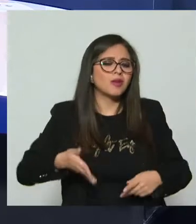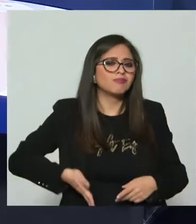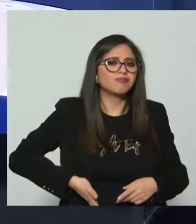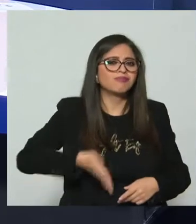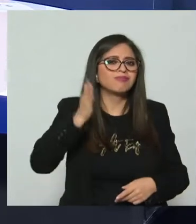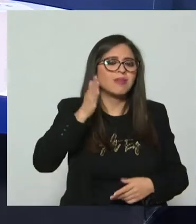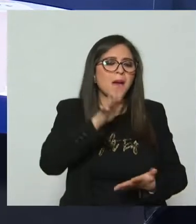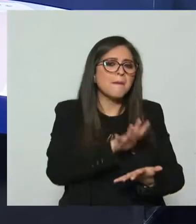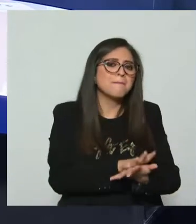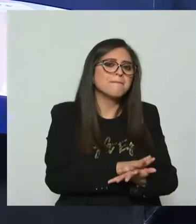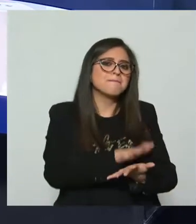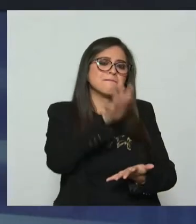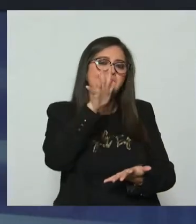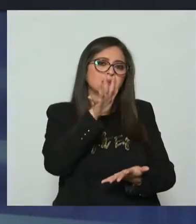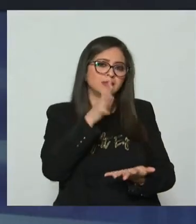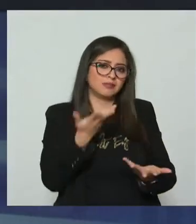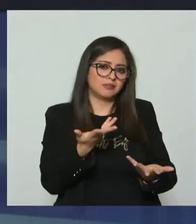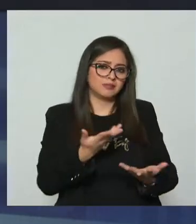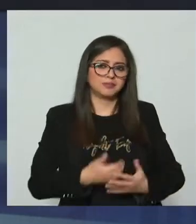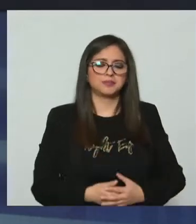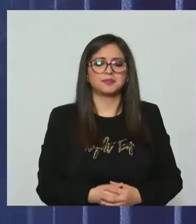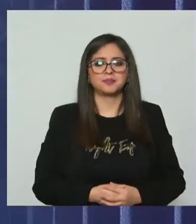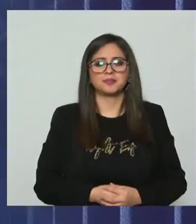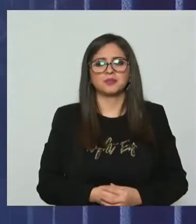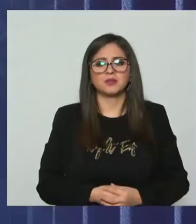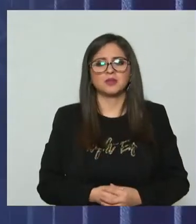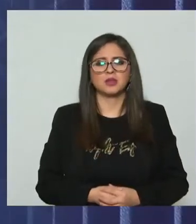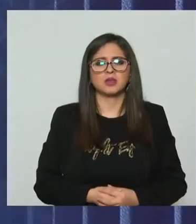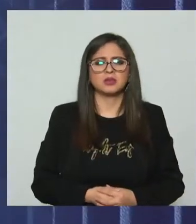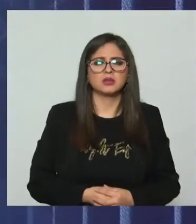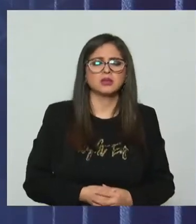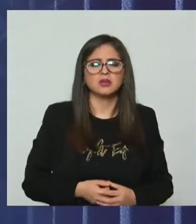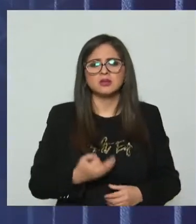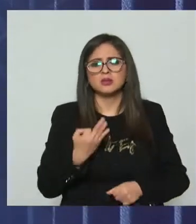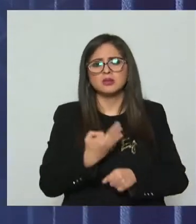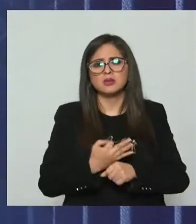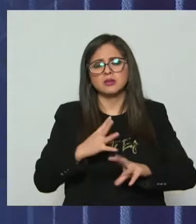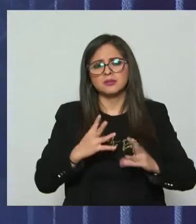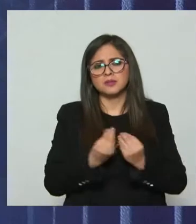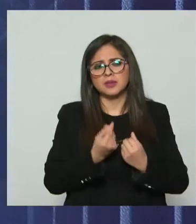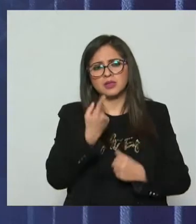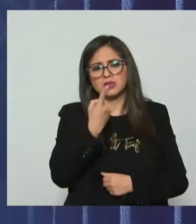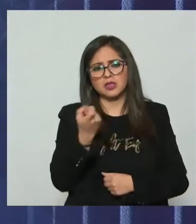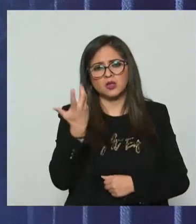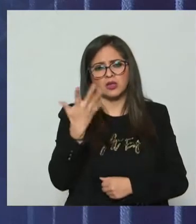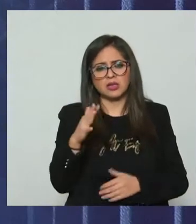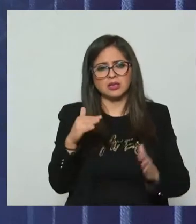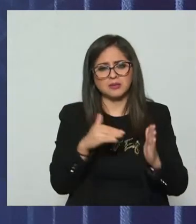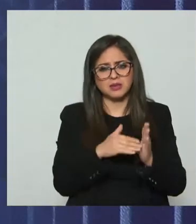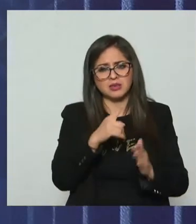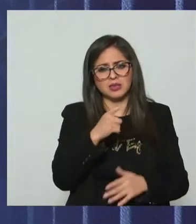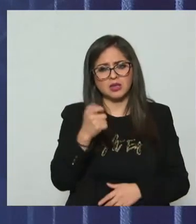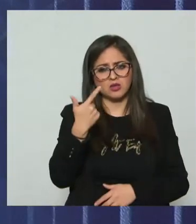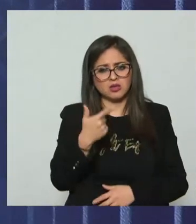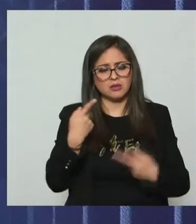ser mucho mayor. Mira, yo tengo los datos aquí, la cobertura es de 110,307 habitantes,